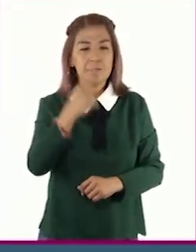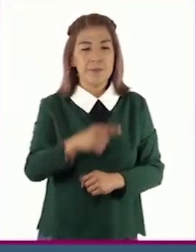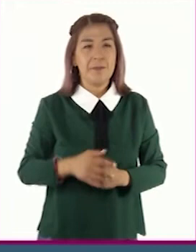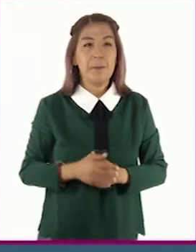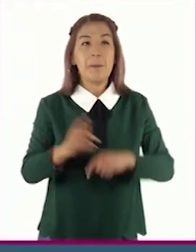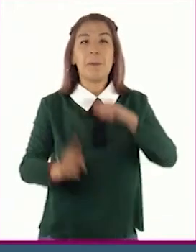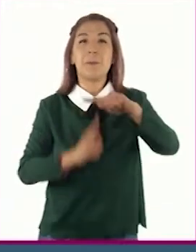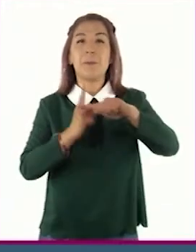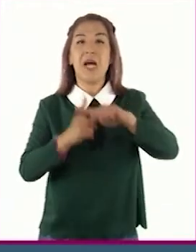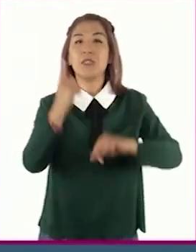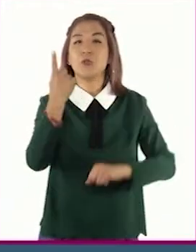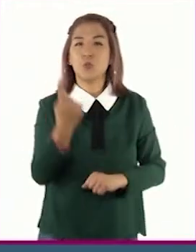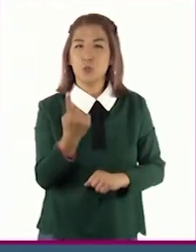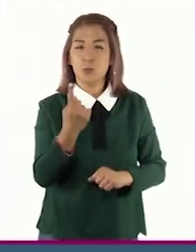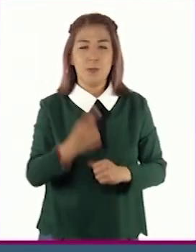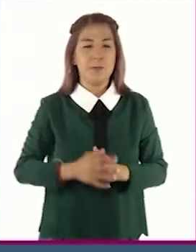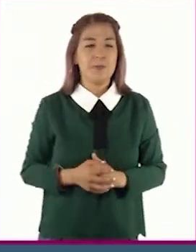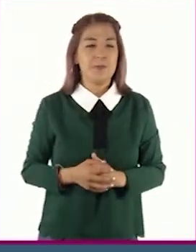más 1.